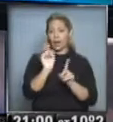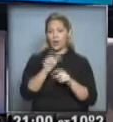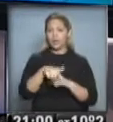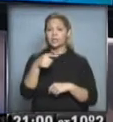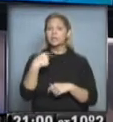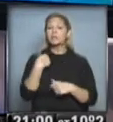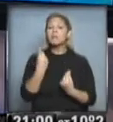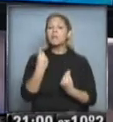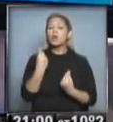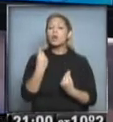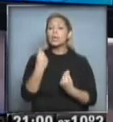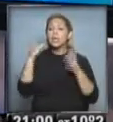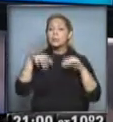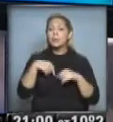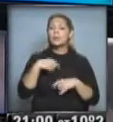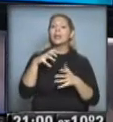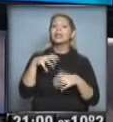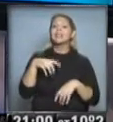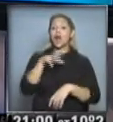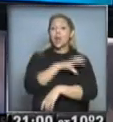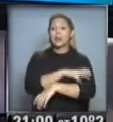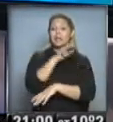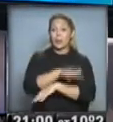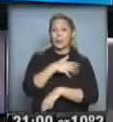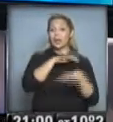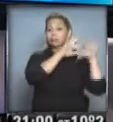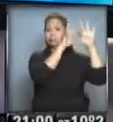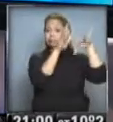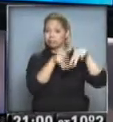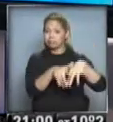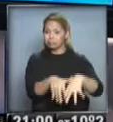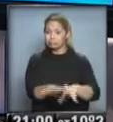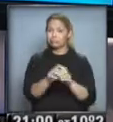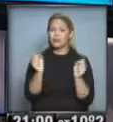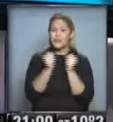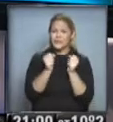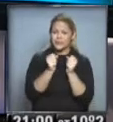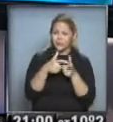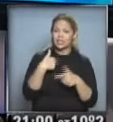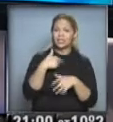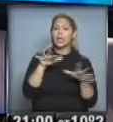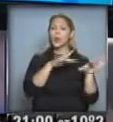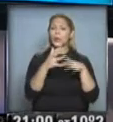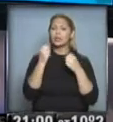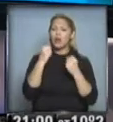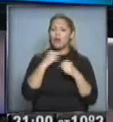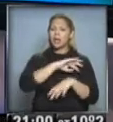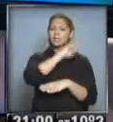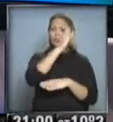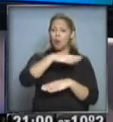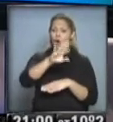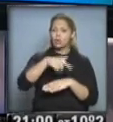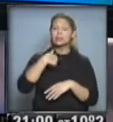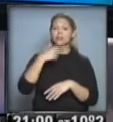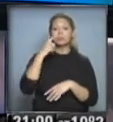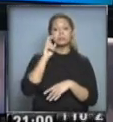y esto se debe a un sistema de baja presión que está ingresando en estos momentos por la región cuyo esto va a generar vientos muy fuertes en la alta cordillera por lo tanto el servicio